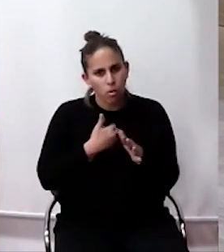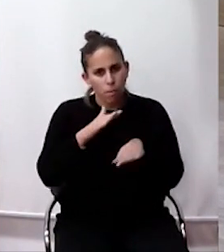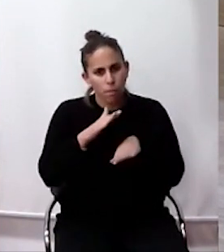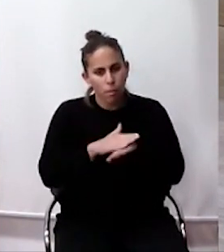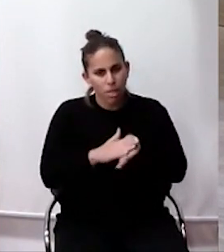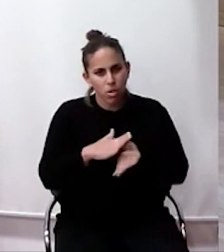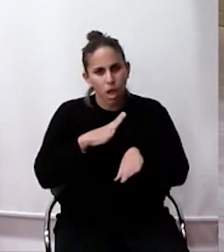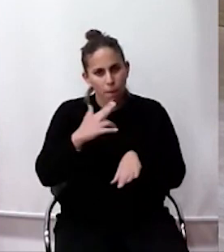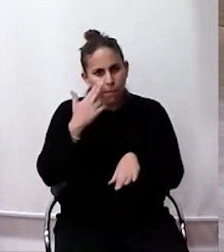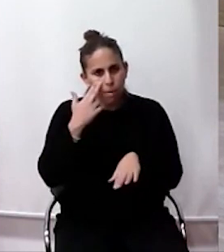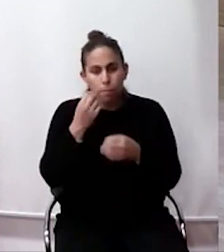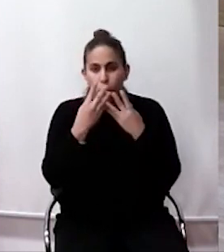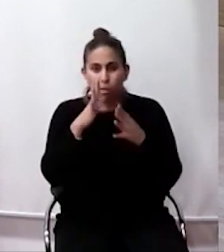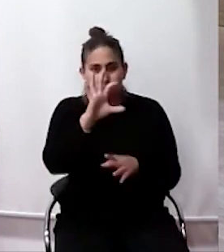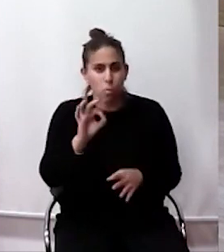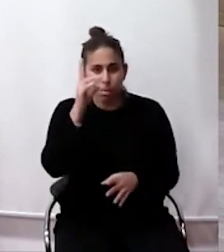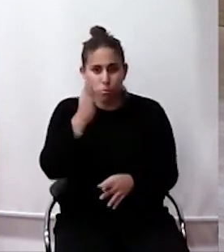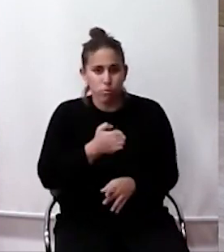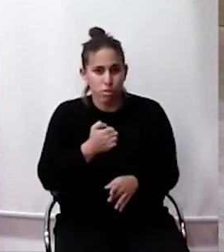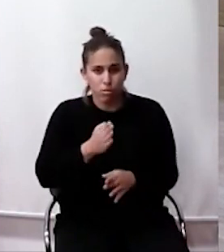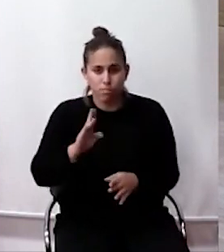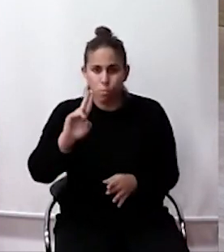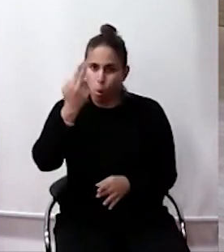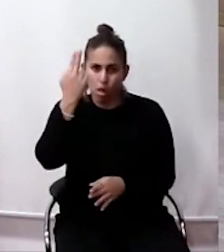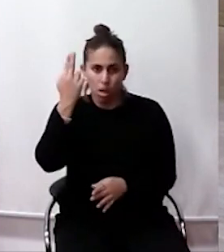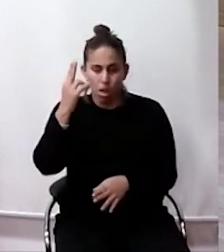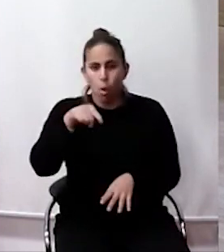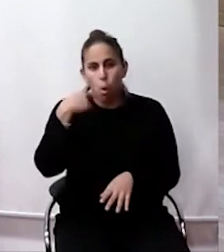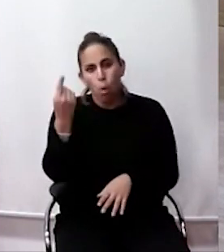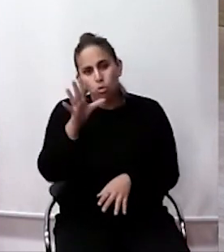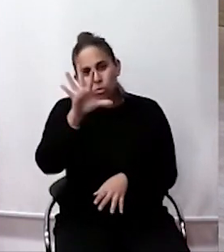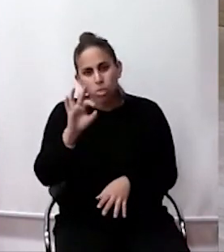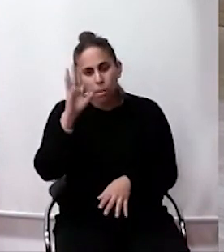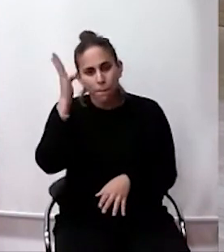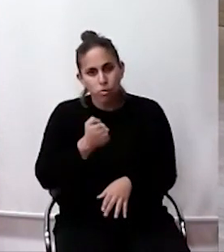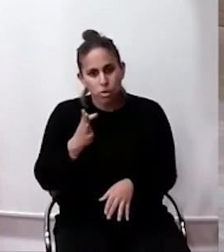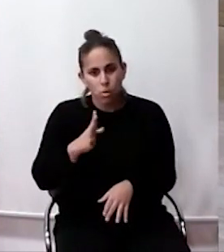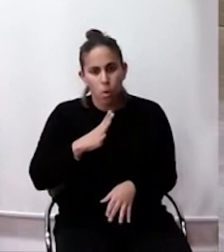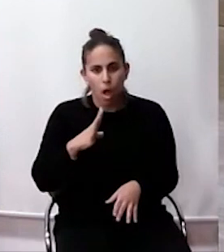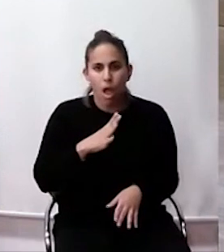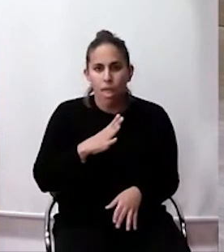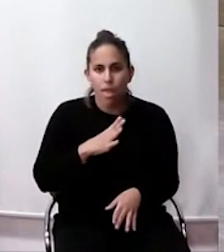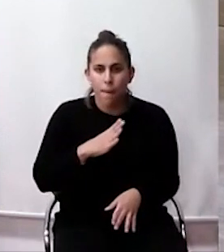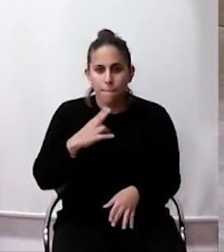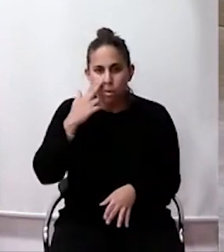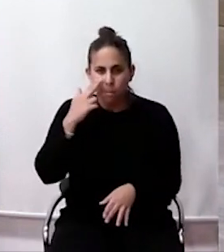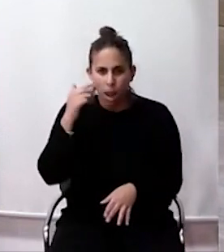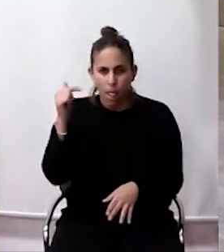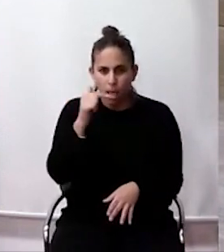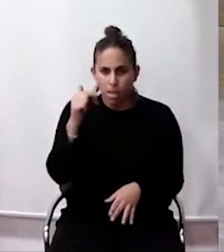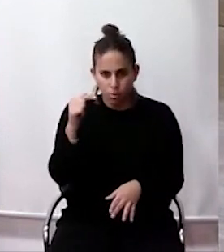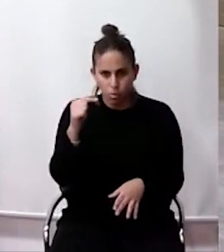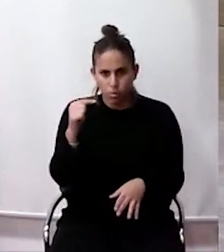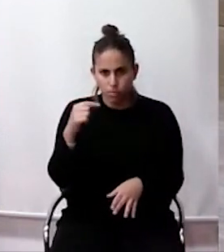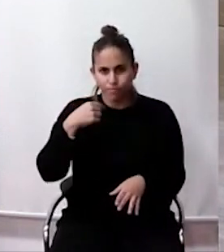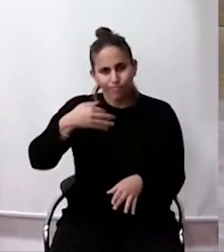en un 50% se matan directamente. En el otro 50% directamente quedan con